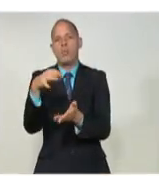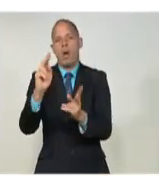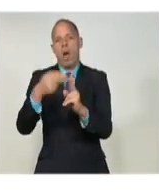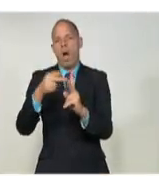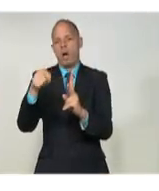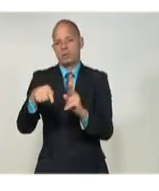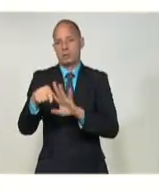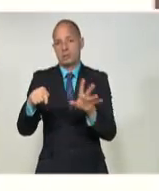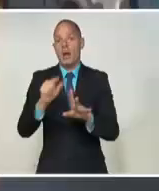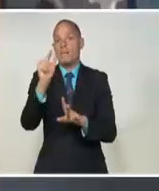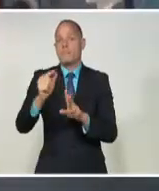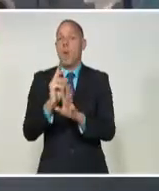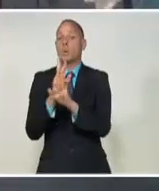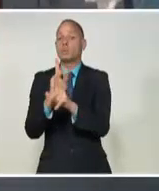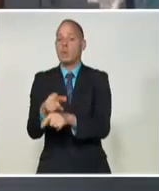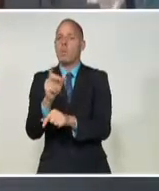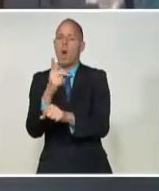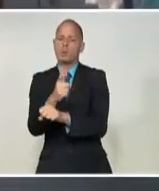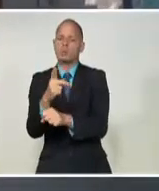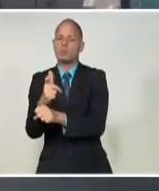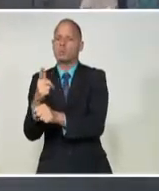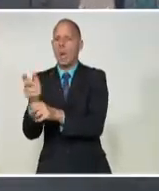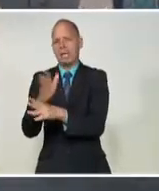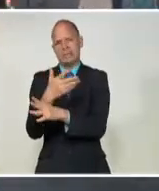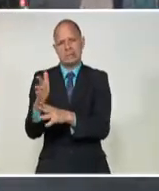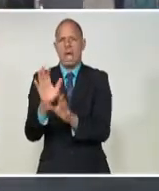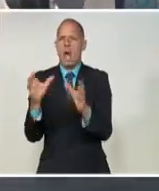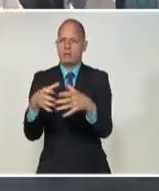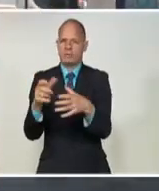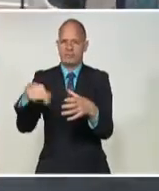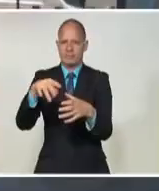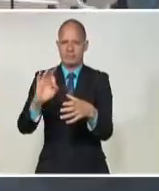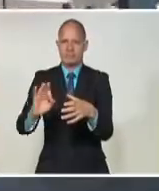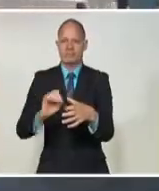candidato vacunal a los voluntarios incluidos en este estudio.